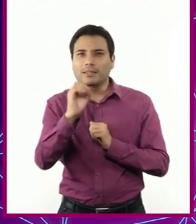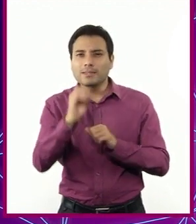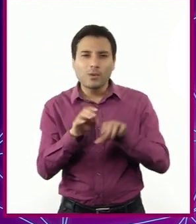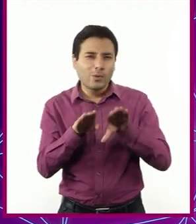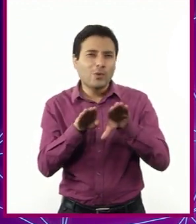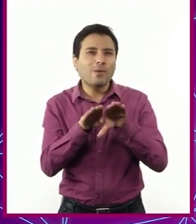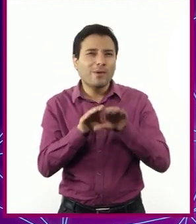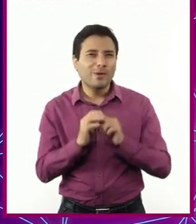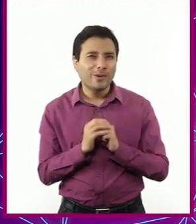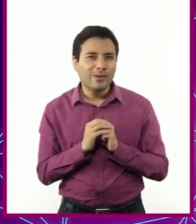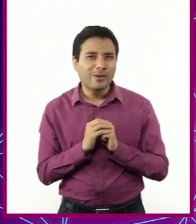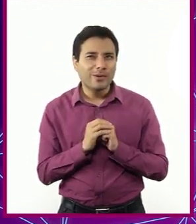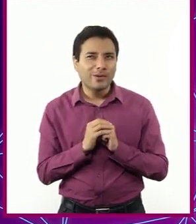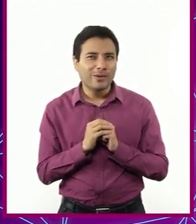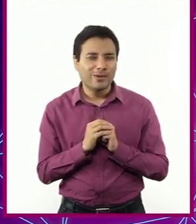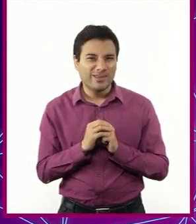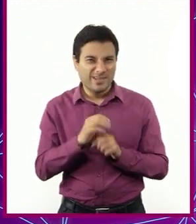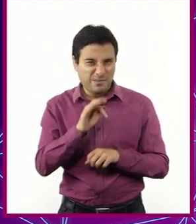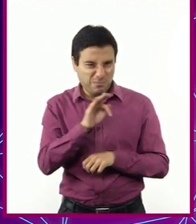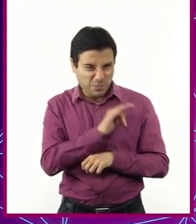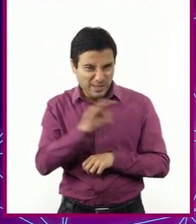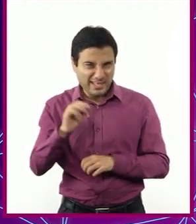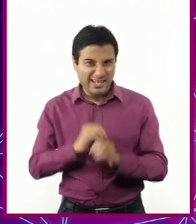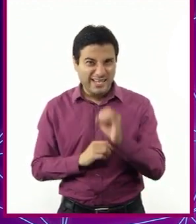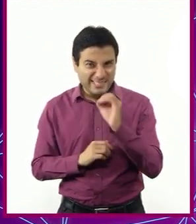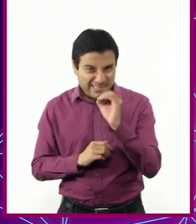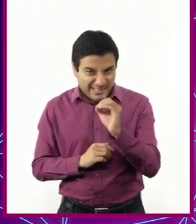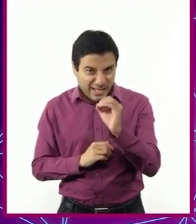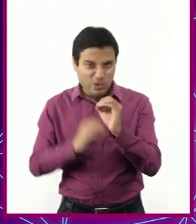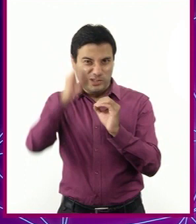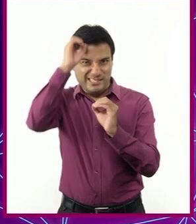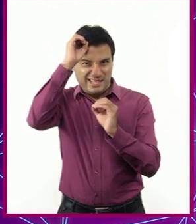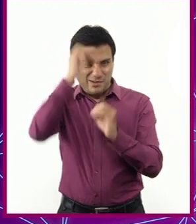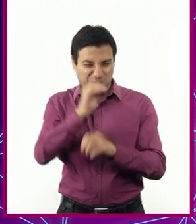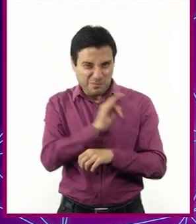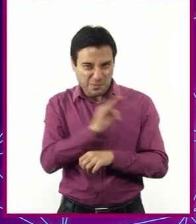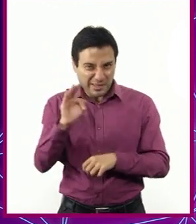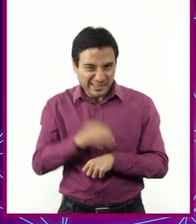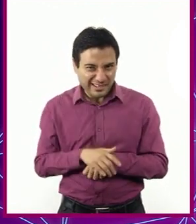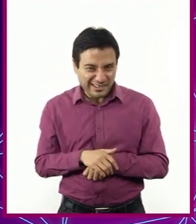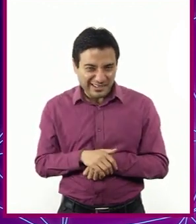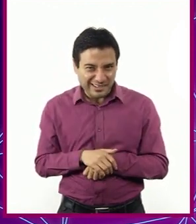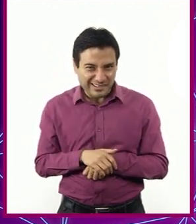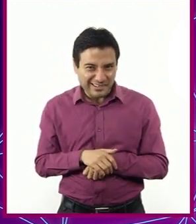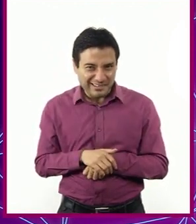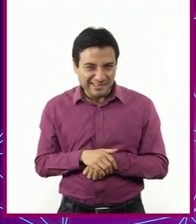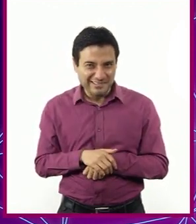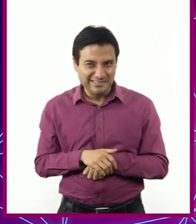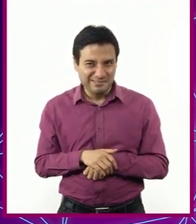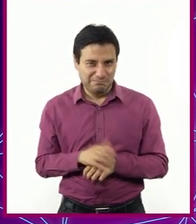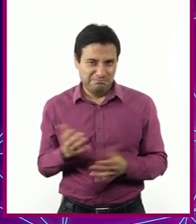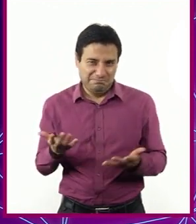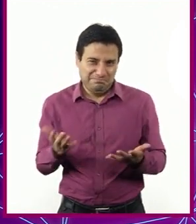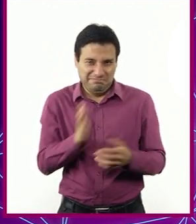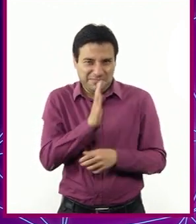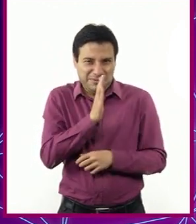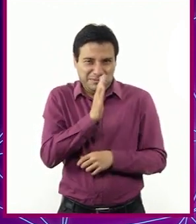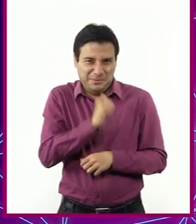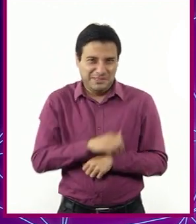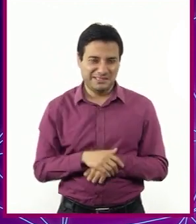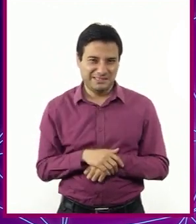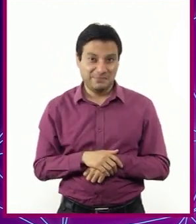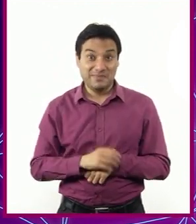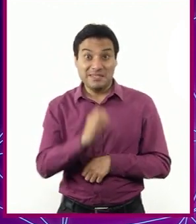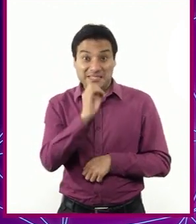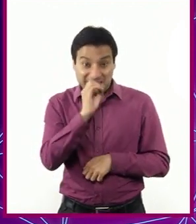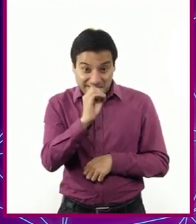¿Tendríamos un cociente de 0 entre 0? Y no está permitida la división entre 0.